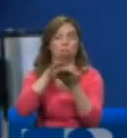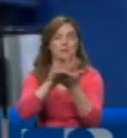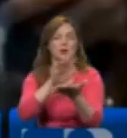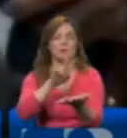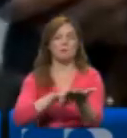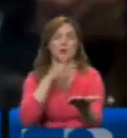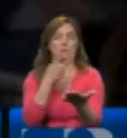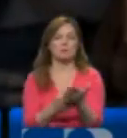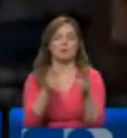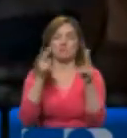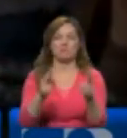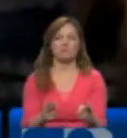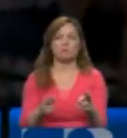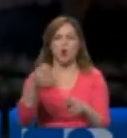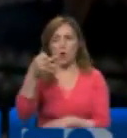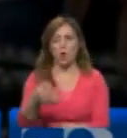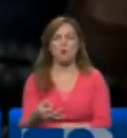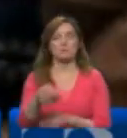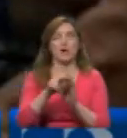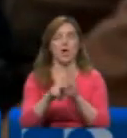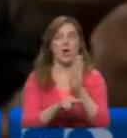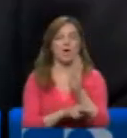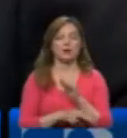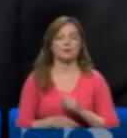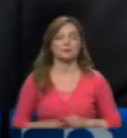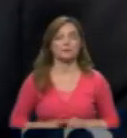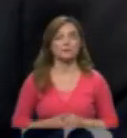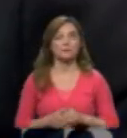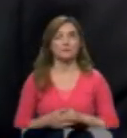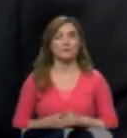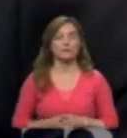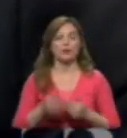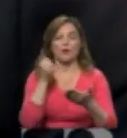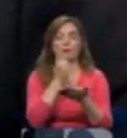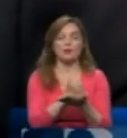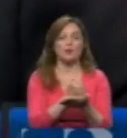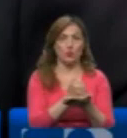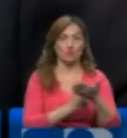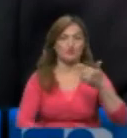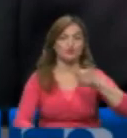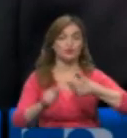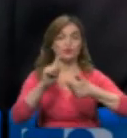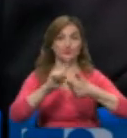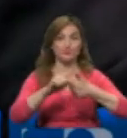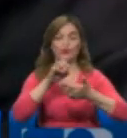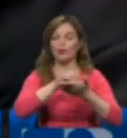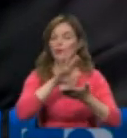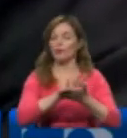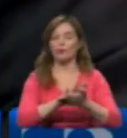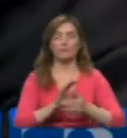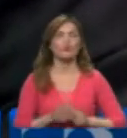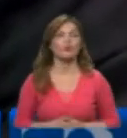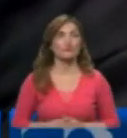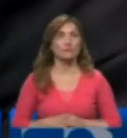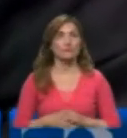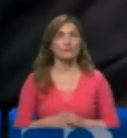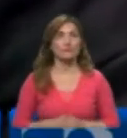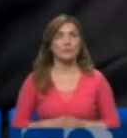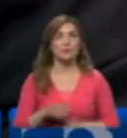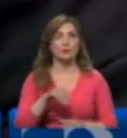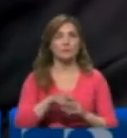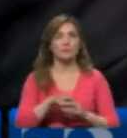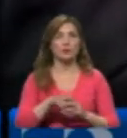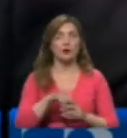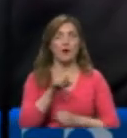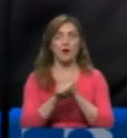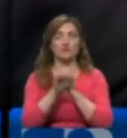para ingresar al país, cumpliendo ciertos requisitos. El pasaporte que se encuentre vigente o en su defecto que esté dentro de los